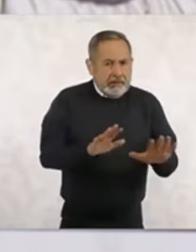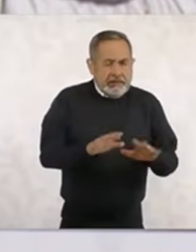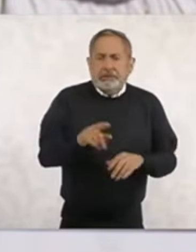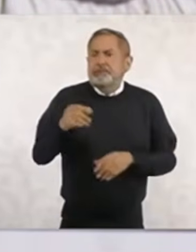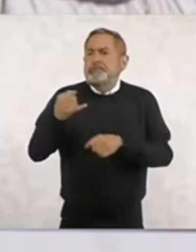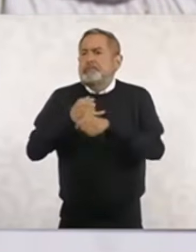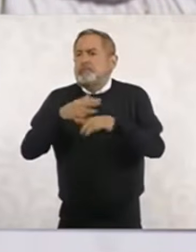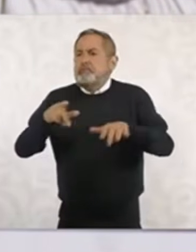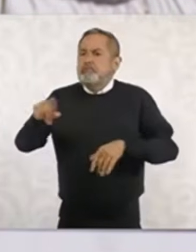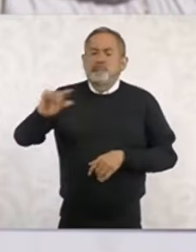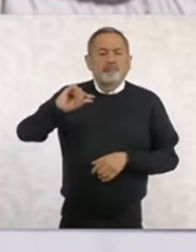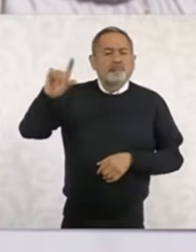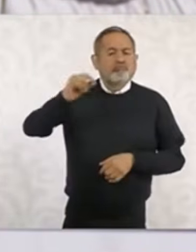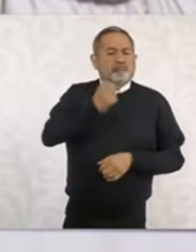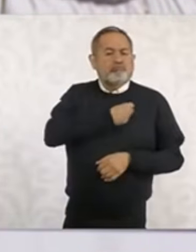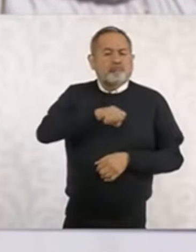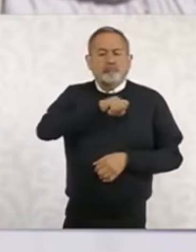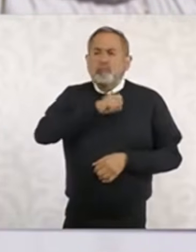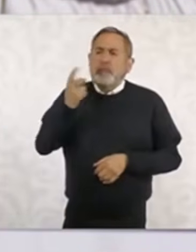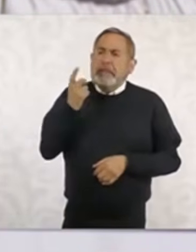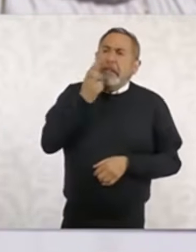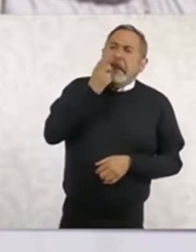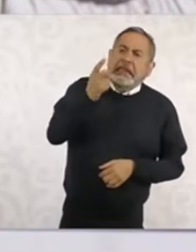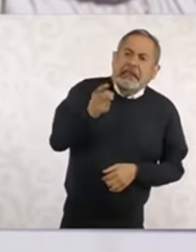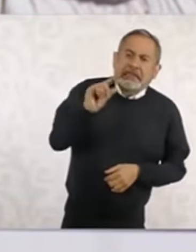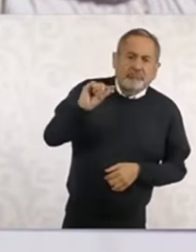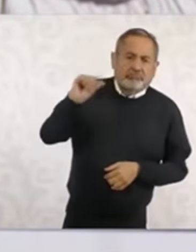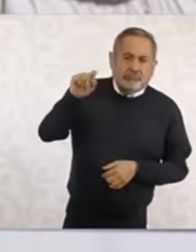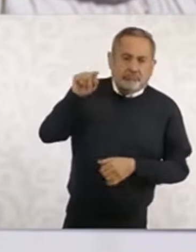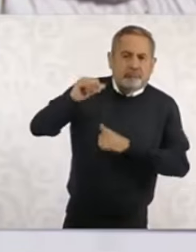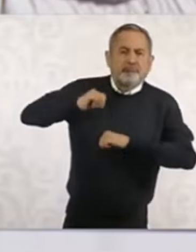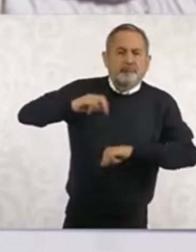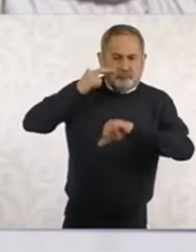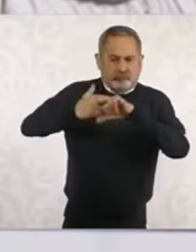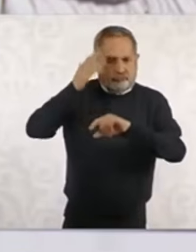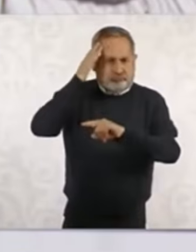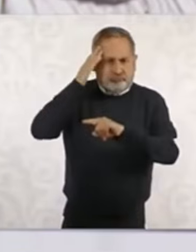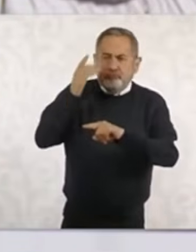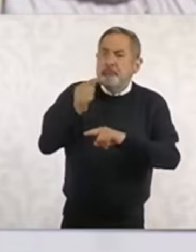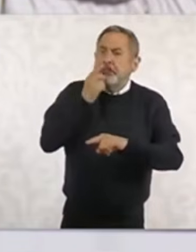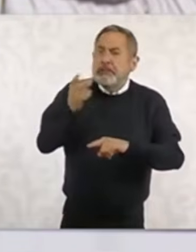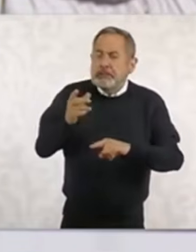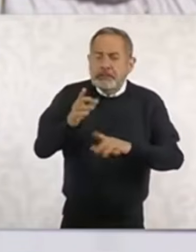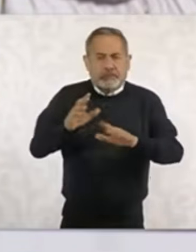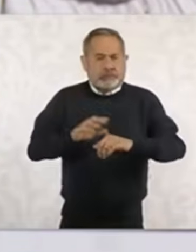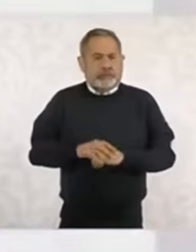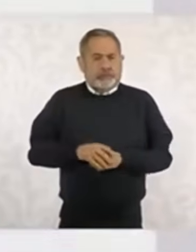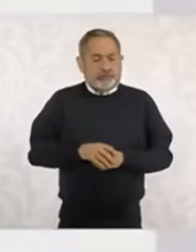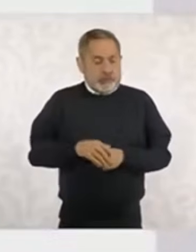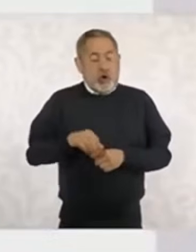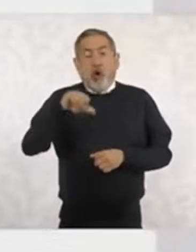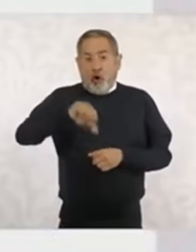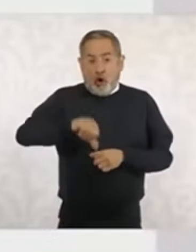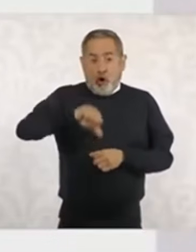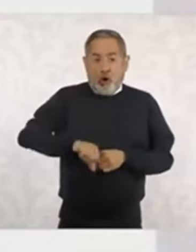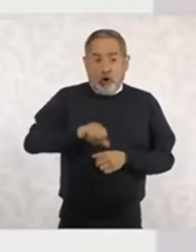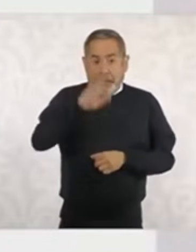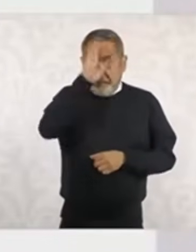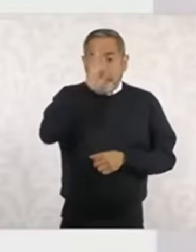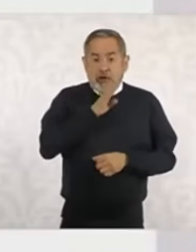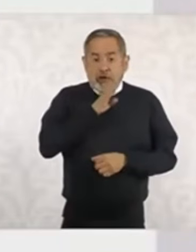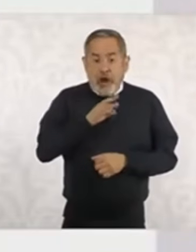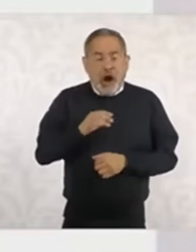las autoridades sanitarias. Segundo, hoy vamos a tener una reunión a las 12 del día con